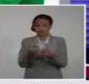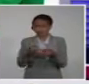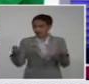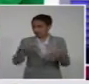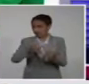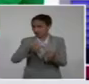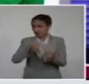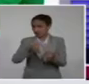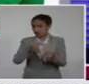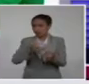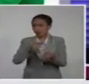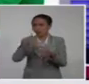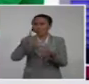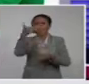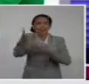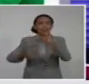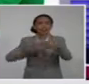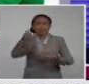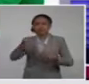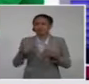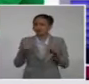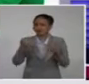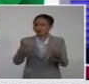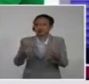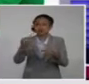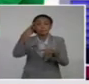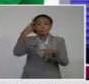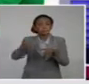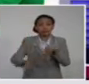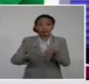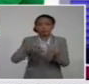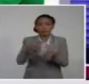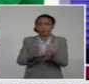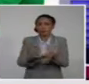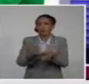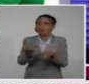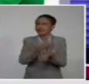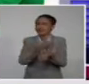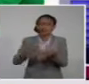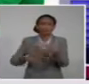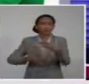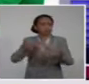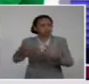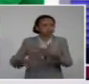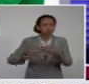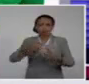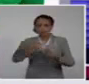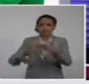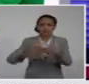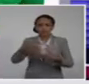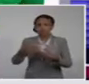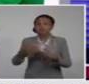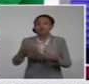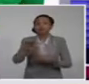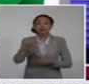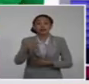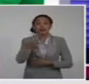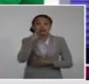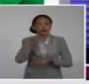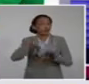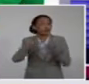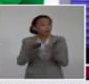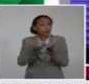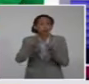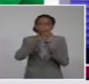terapia intensiva, y lamentablemente después de un grupo de complicaciones, después de haber aplicado todos los protocolos